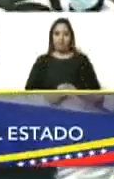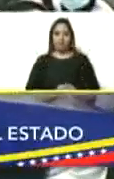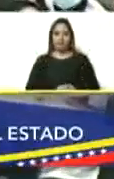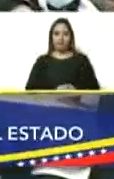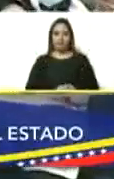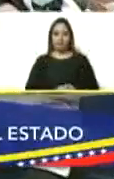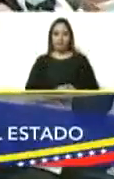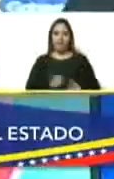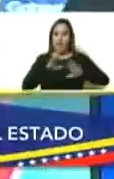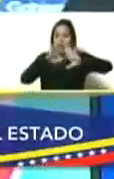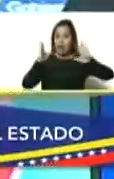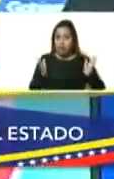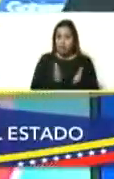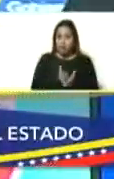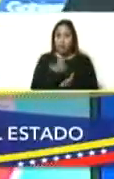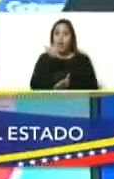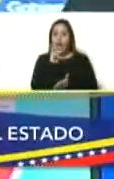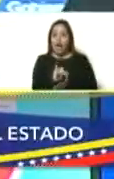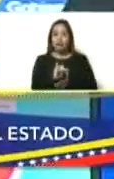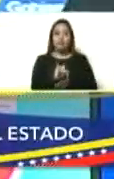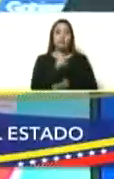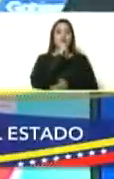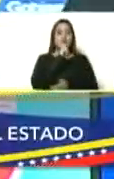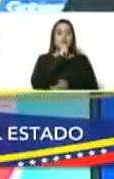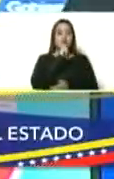El mundo entero fue puesto a prueba